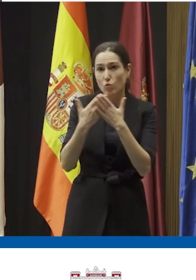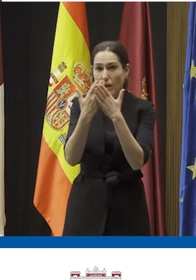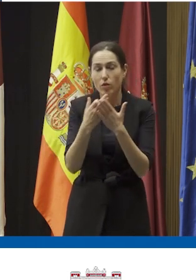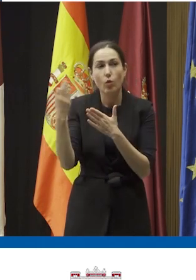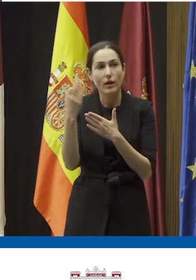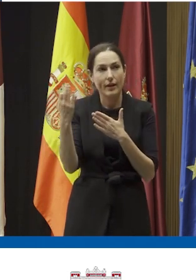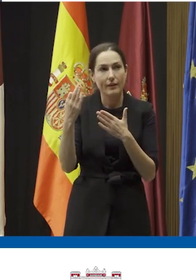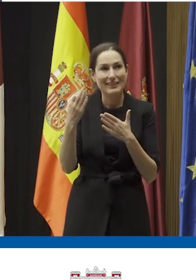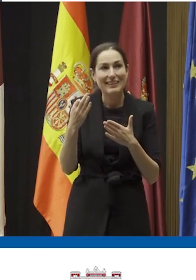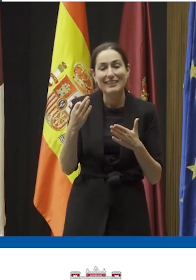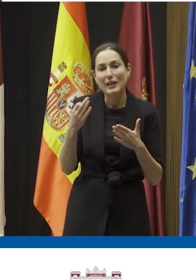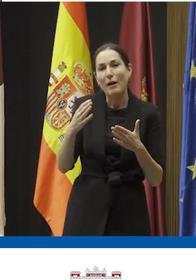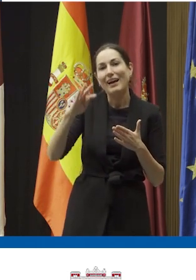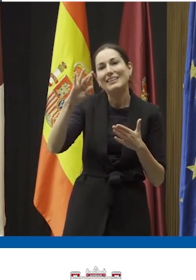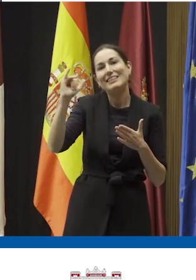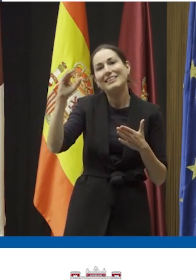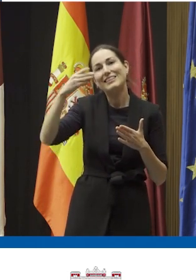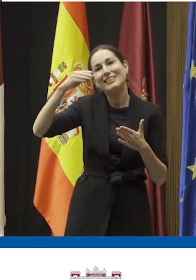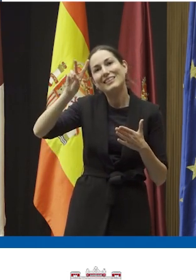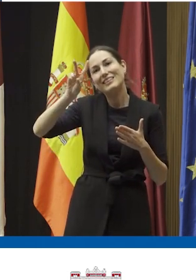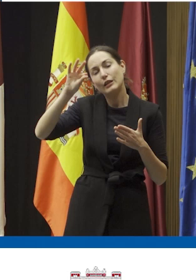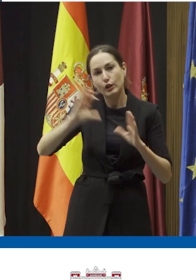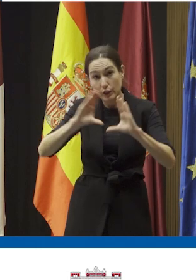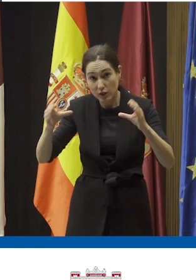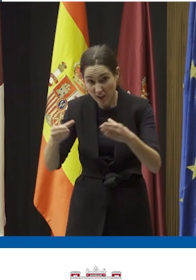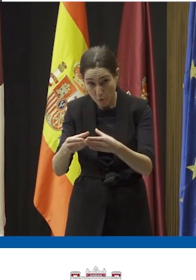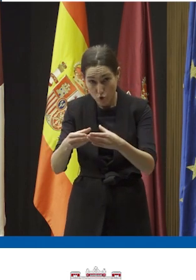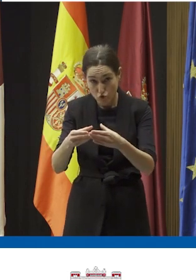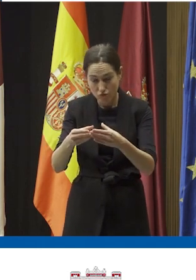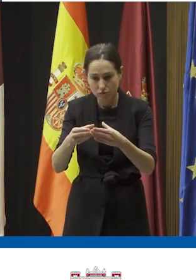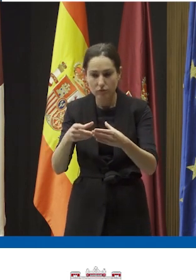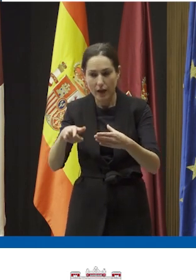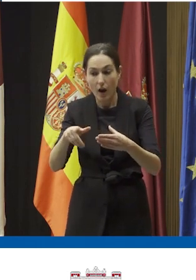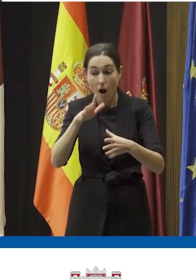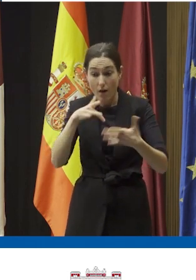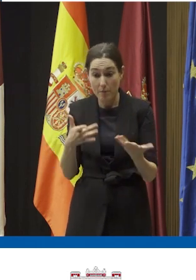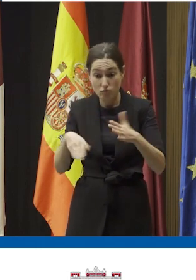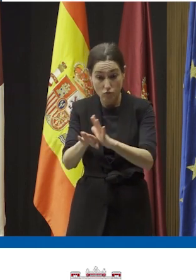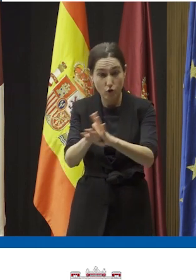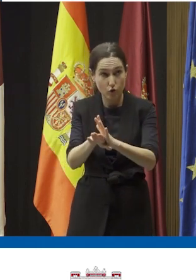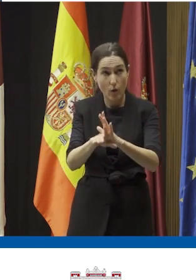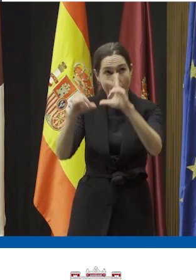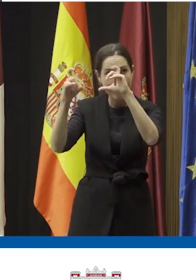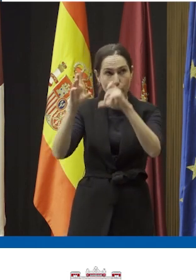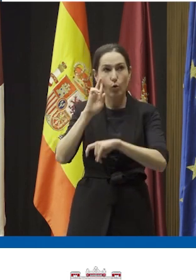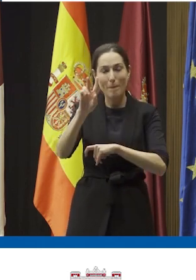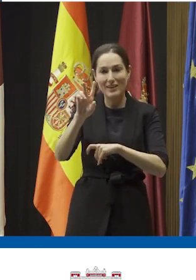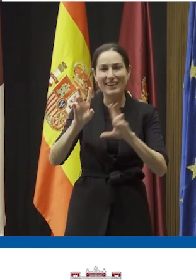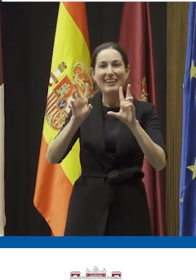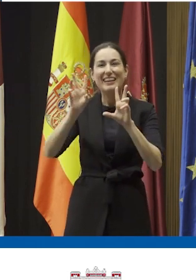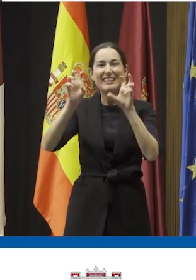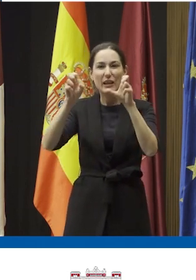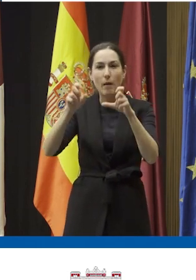la actividad de las tribus primitivas que todavía existen en el planeta. Y bueno, allá ven, en la foto, es una